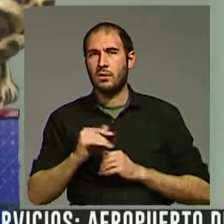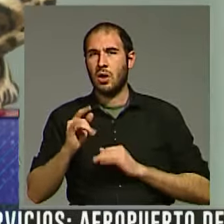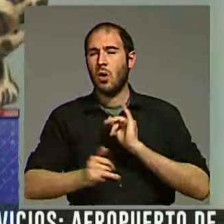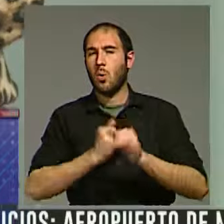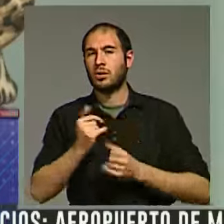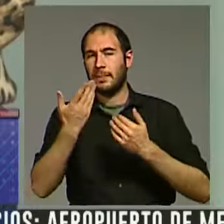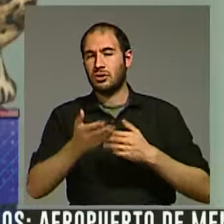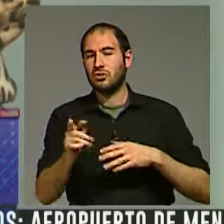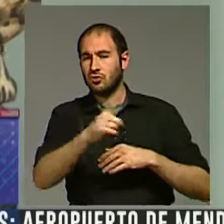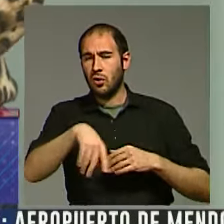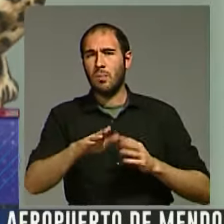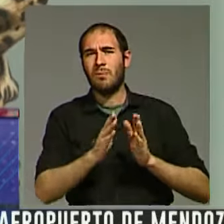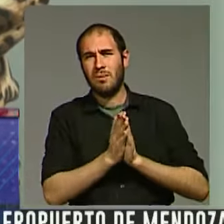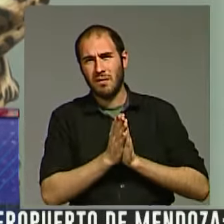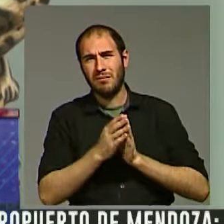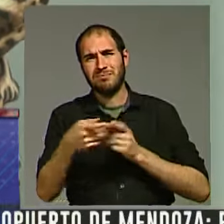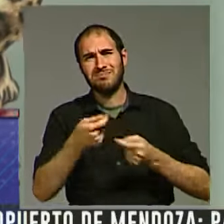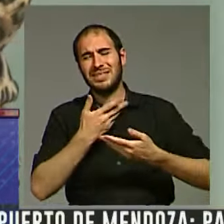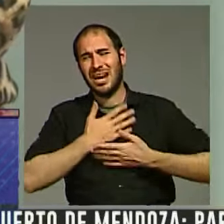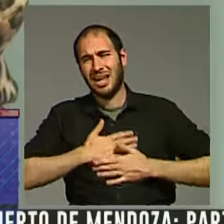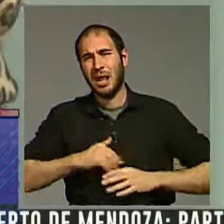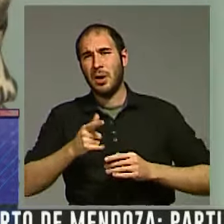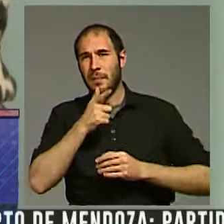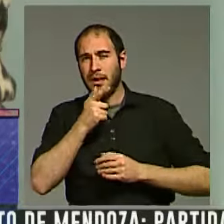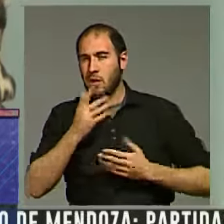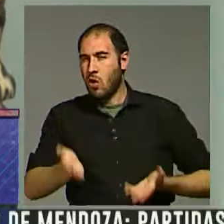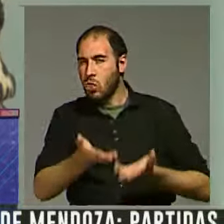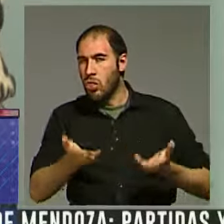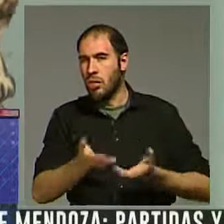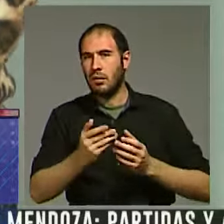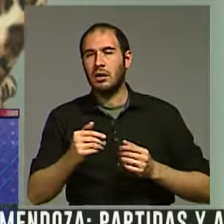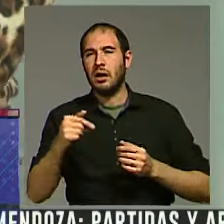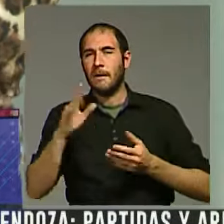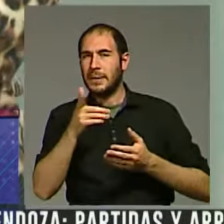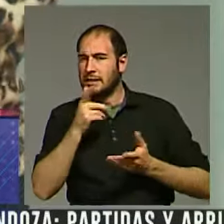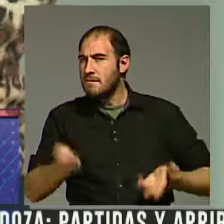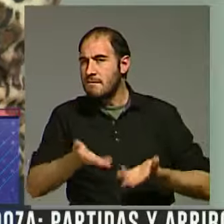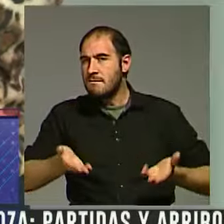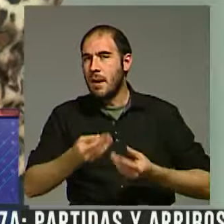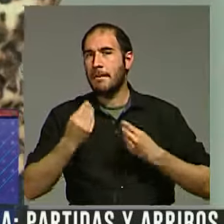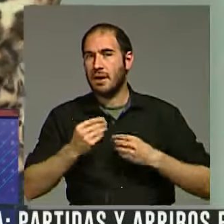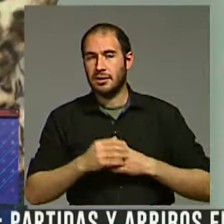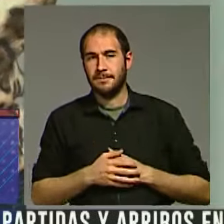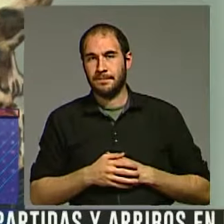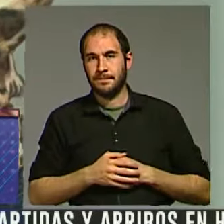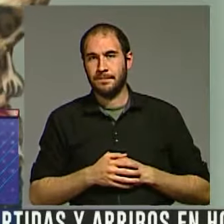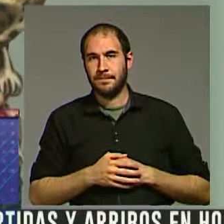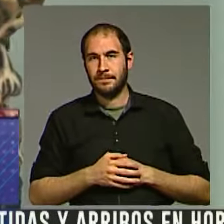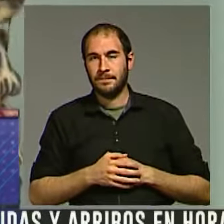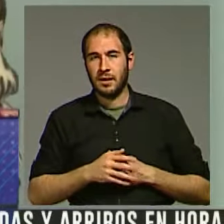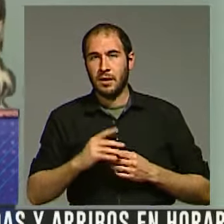sobre todo a los hinchas que se manejen de manera tranquila, porque hasta parece una provocación, o se puede tomar como una provocación para de alguna